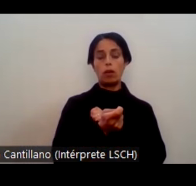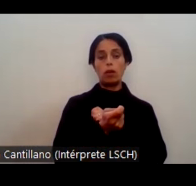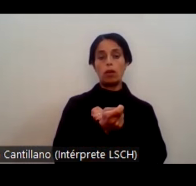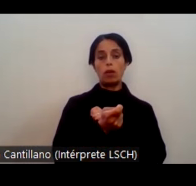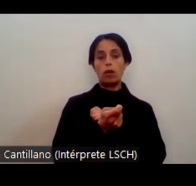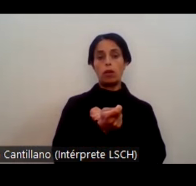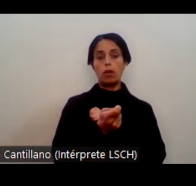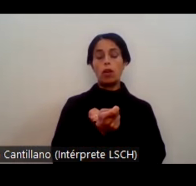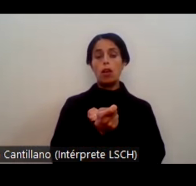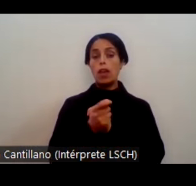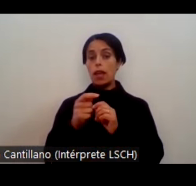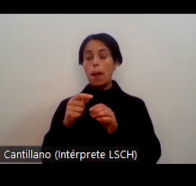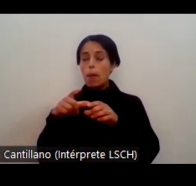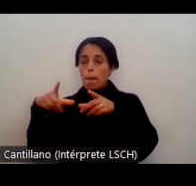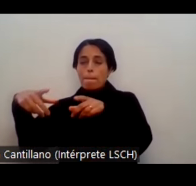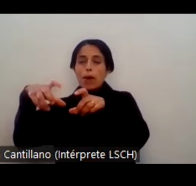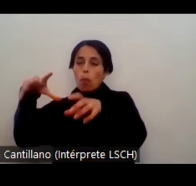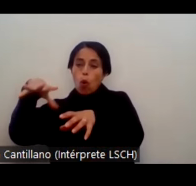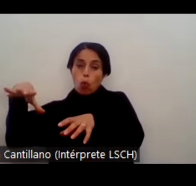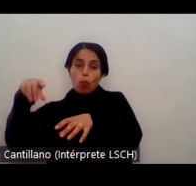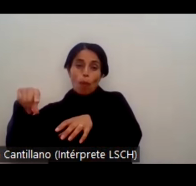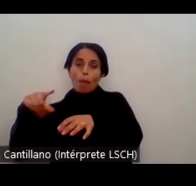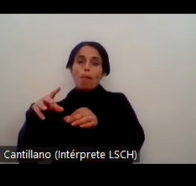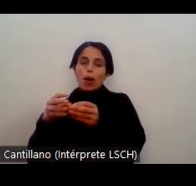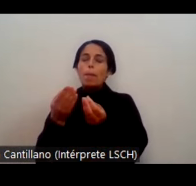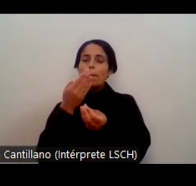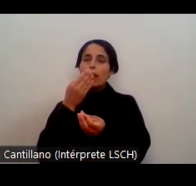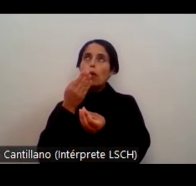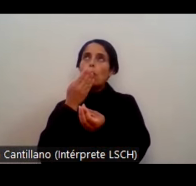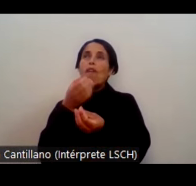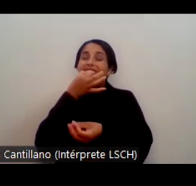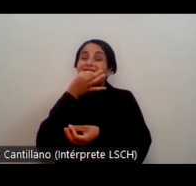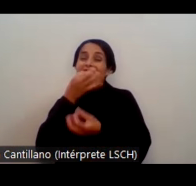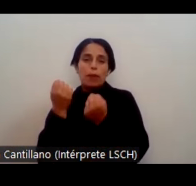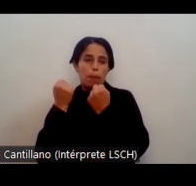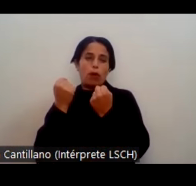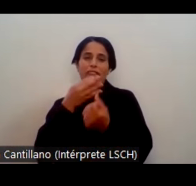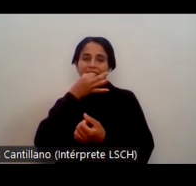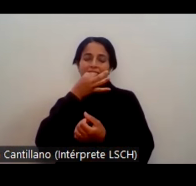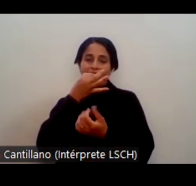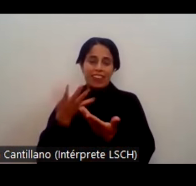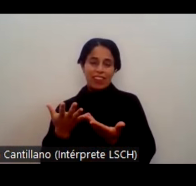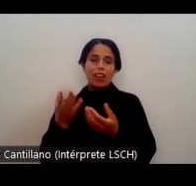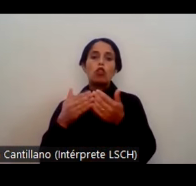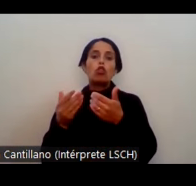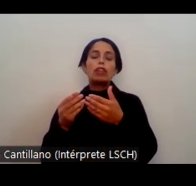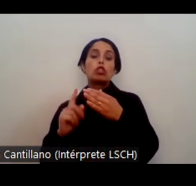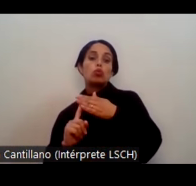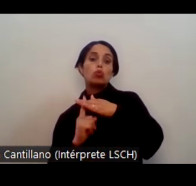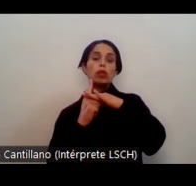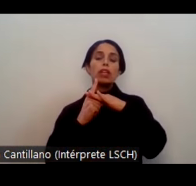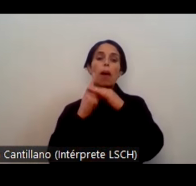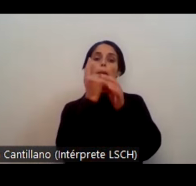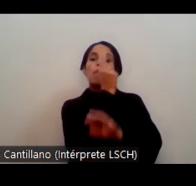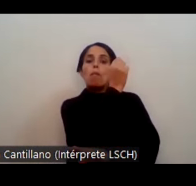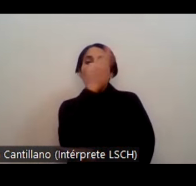pedazos del desierto en oasis fértiles, oasis donde crecían naturalmente los bosques de